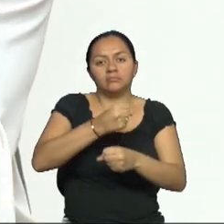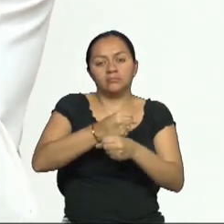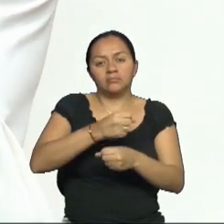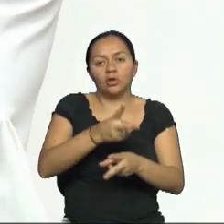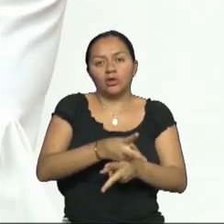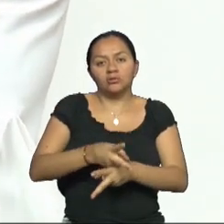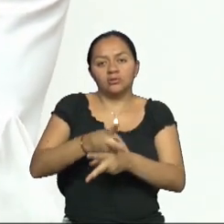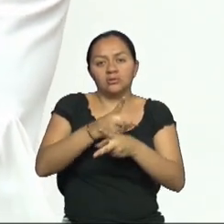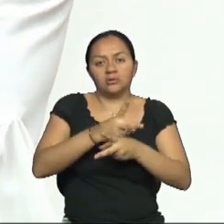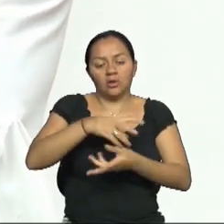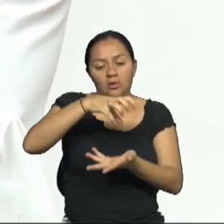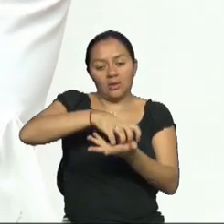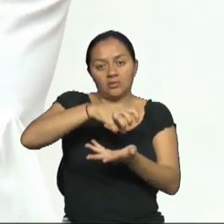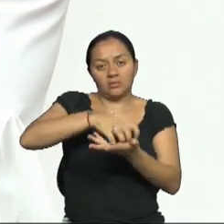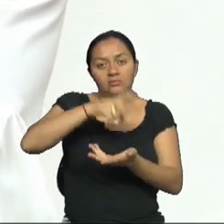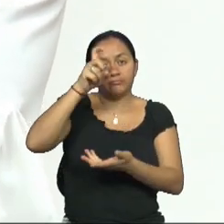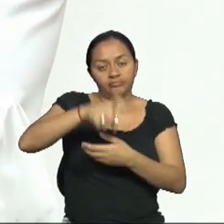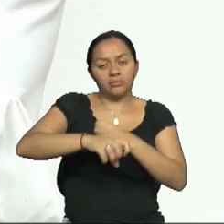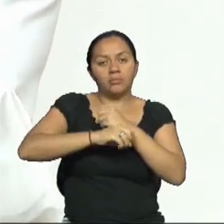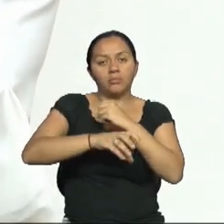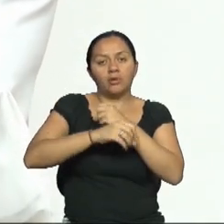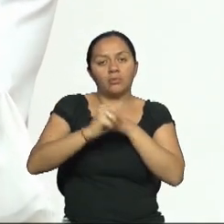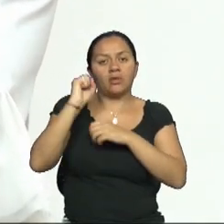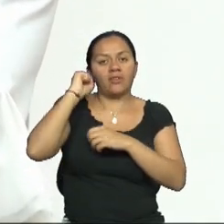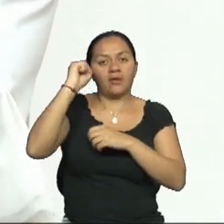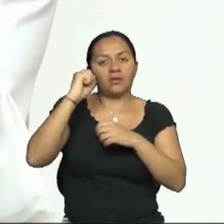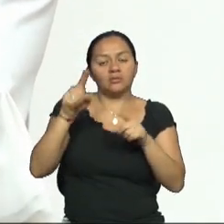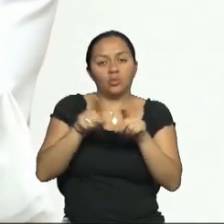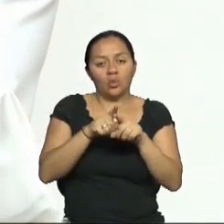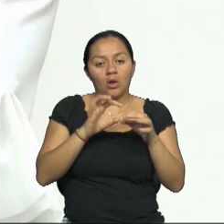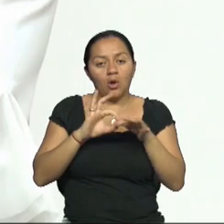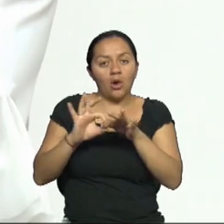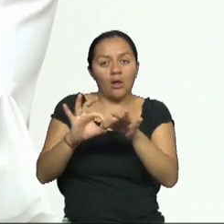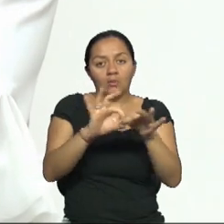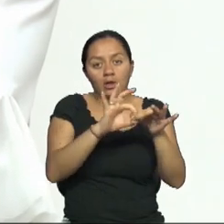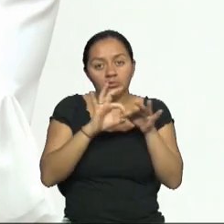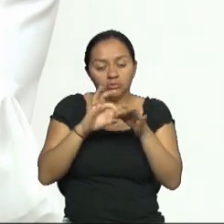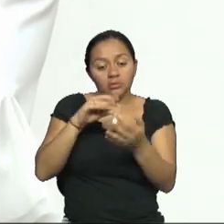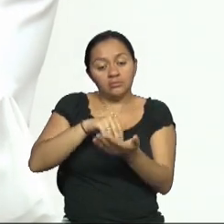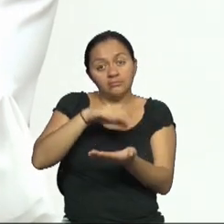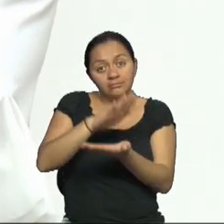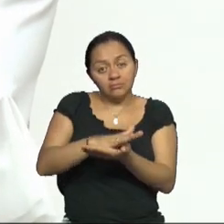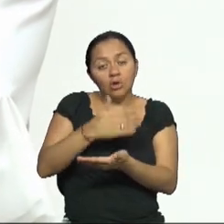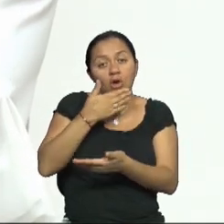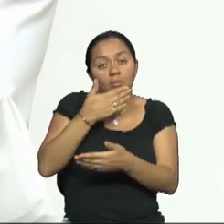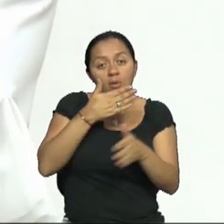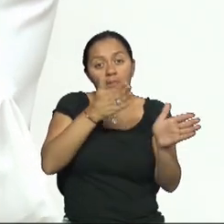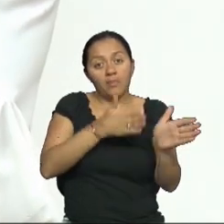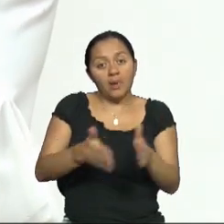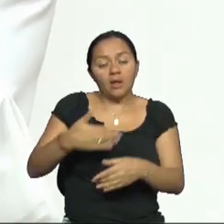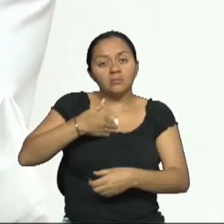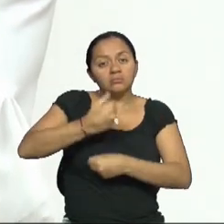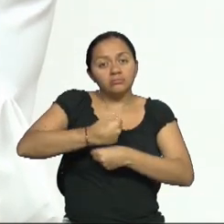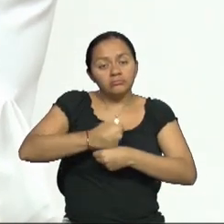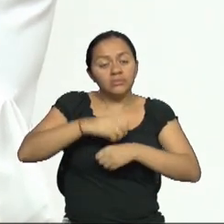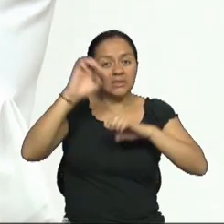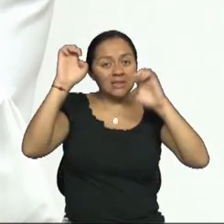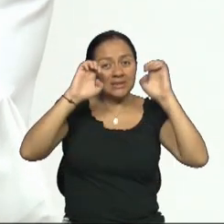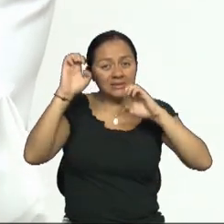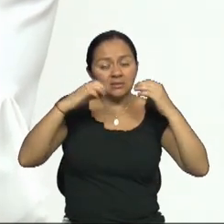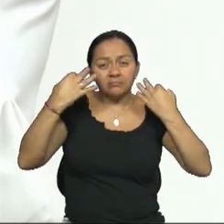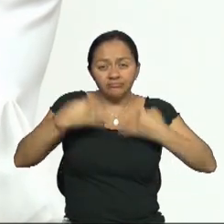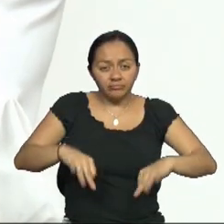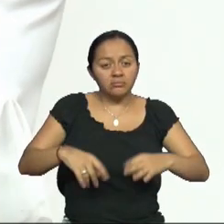consejos cantonales de promoción de derechos, en colaboración, que los se implemente, y entonces la estrategia se